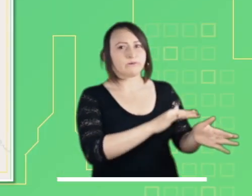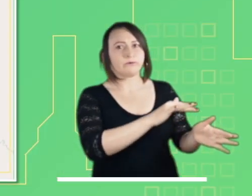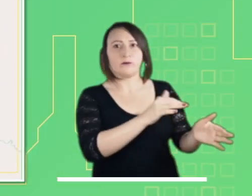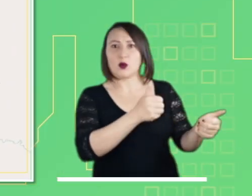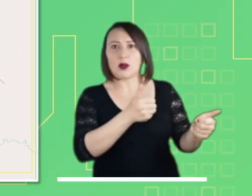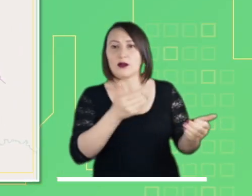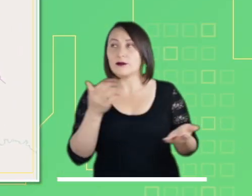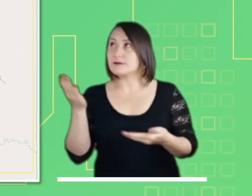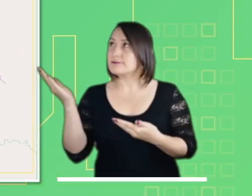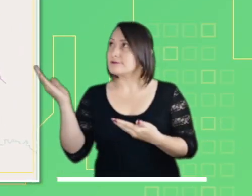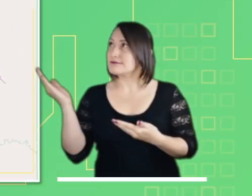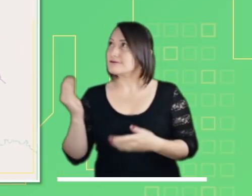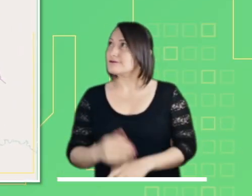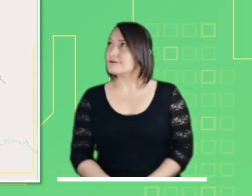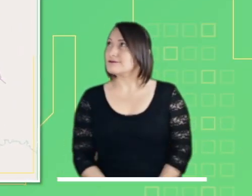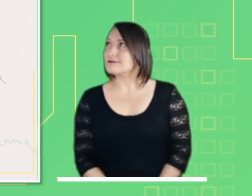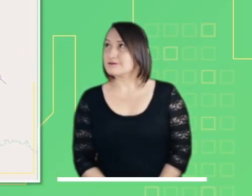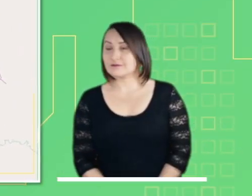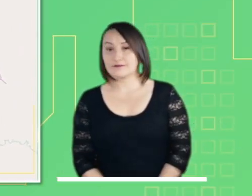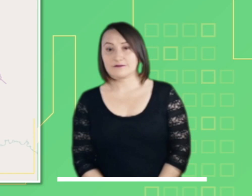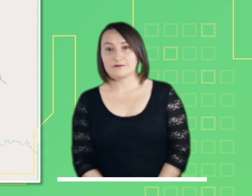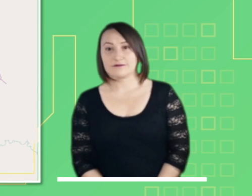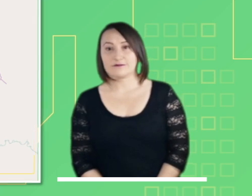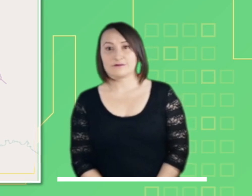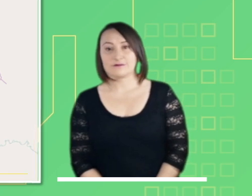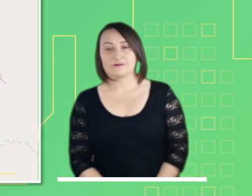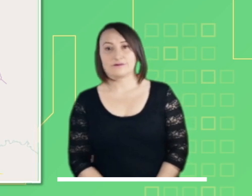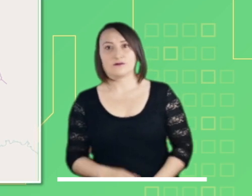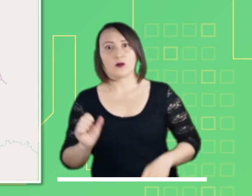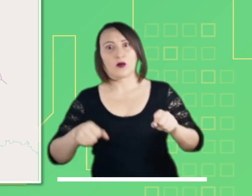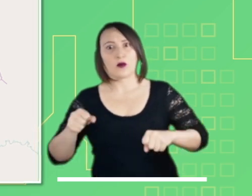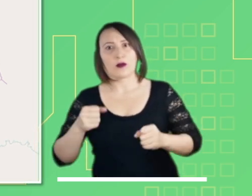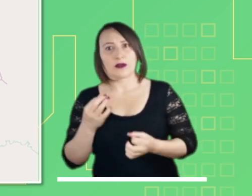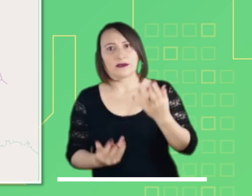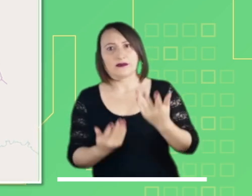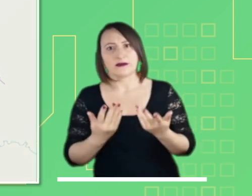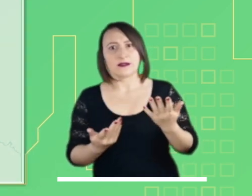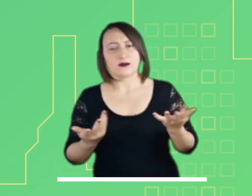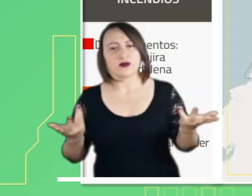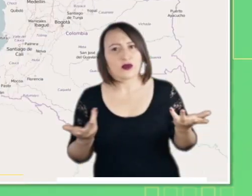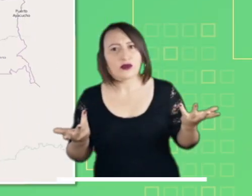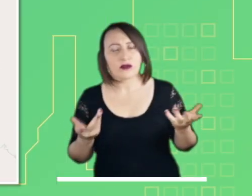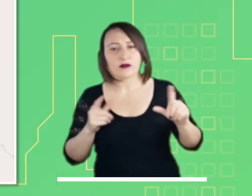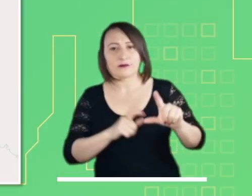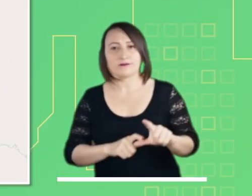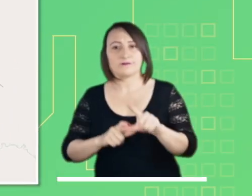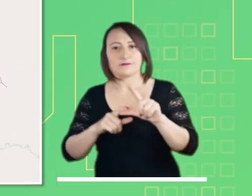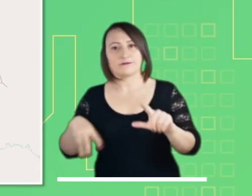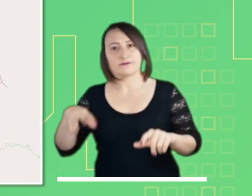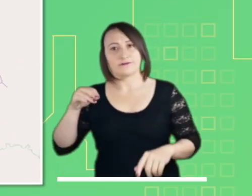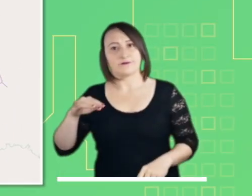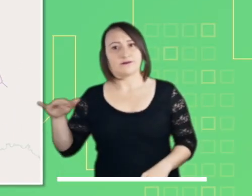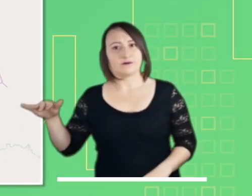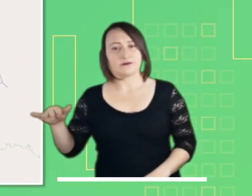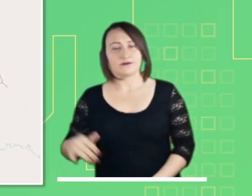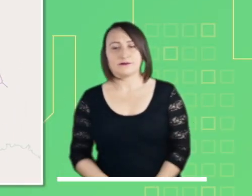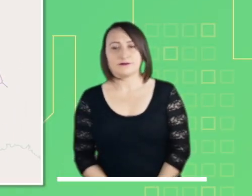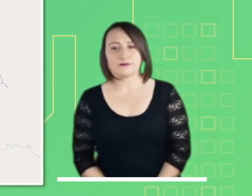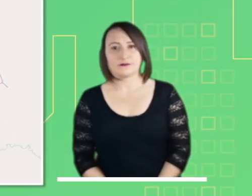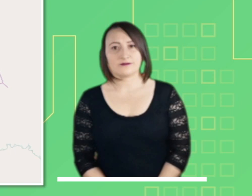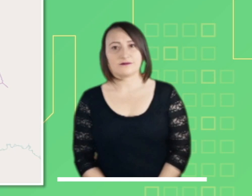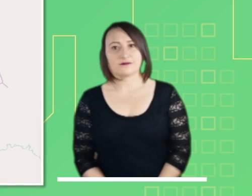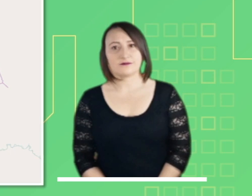por probabilidad de nuevos incrementos en los niveles del río Tapaje. Niveles altos se registran en los ríos Ariari y Meta.